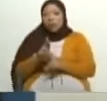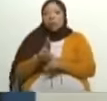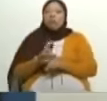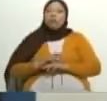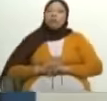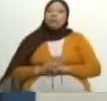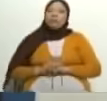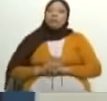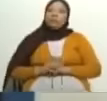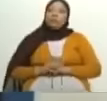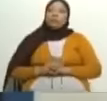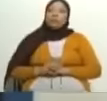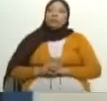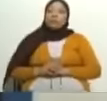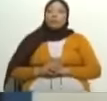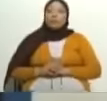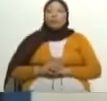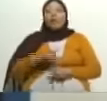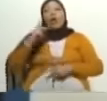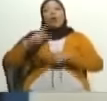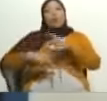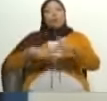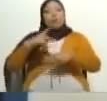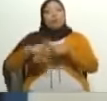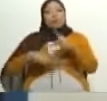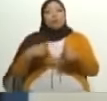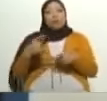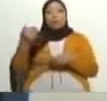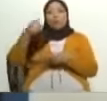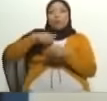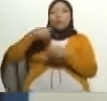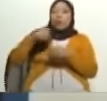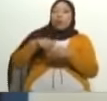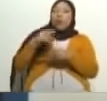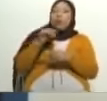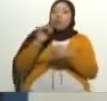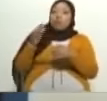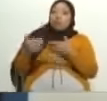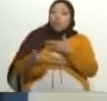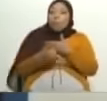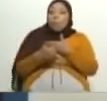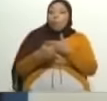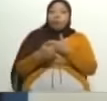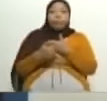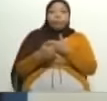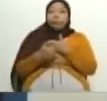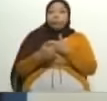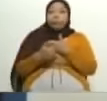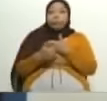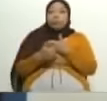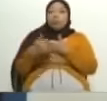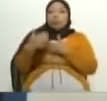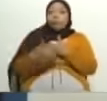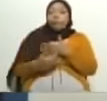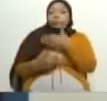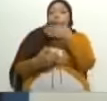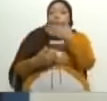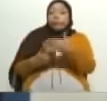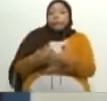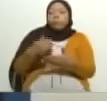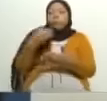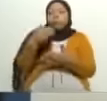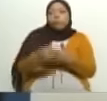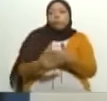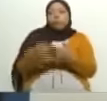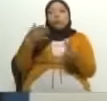cumplida el proceso de negociación no se paraliza el proceso de negociación continúa